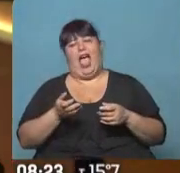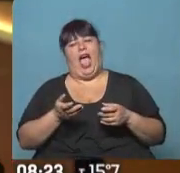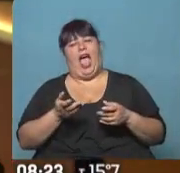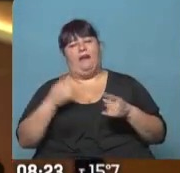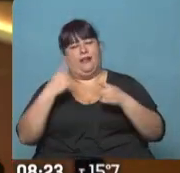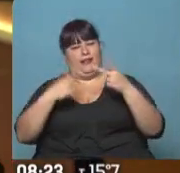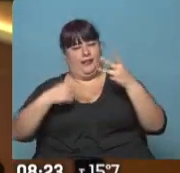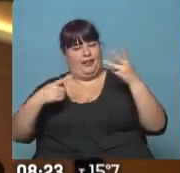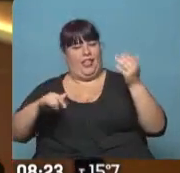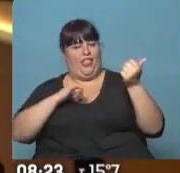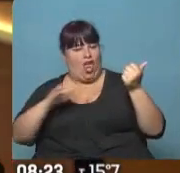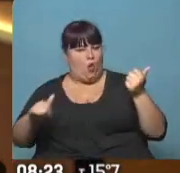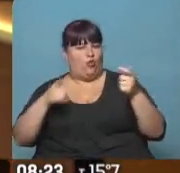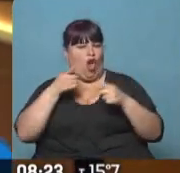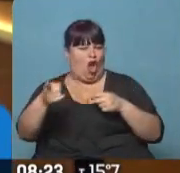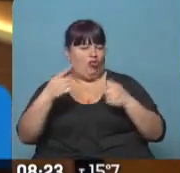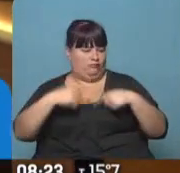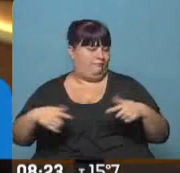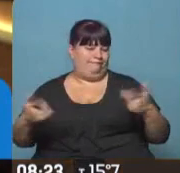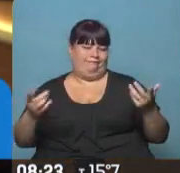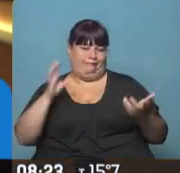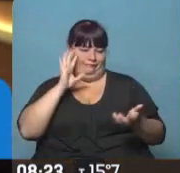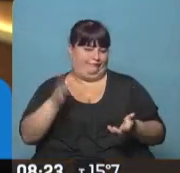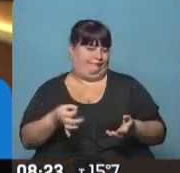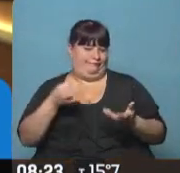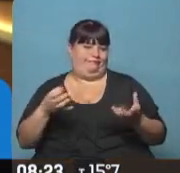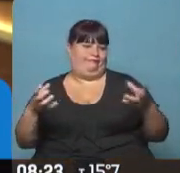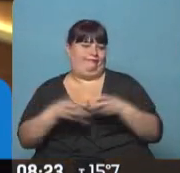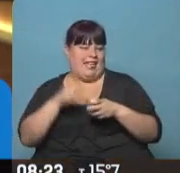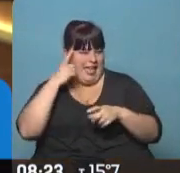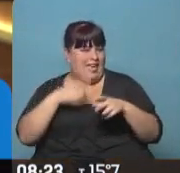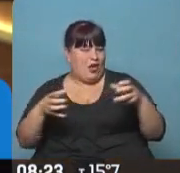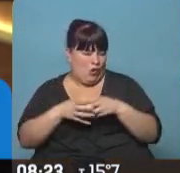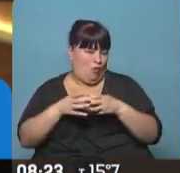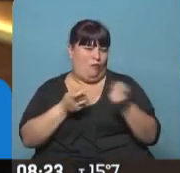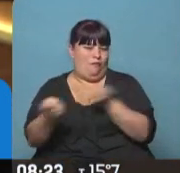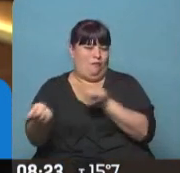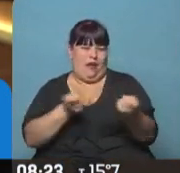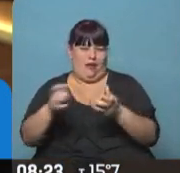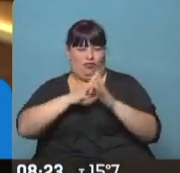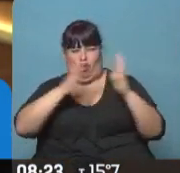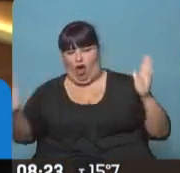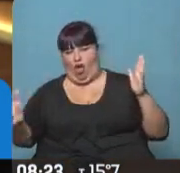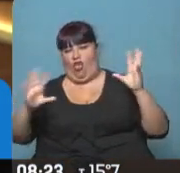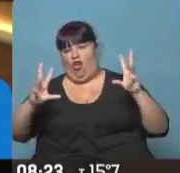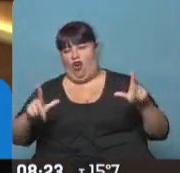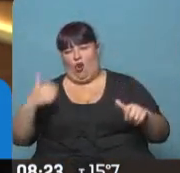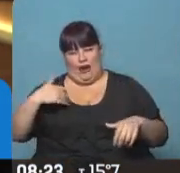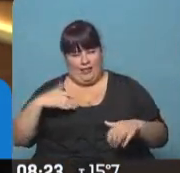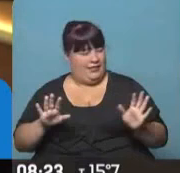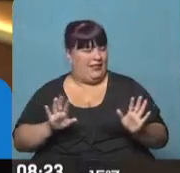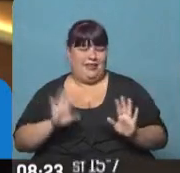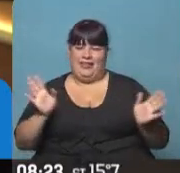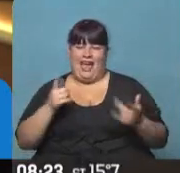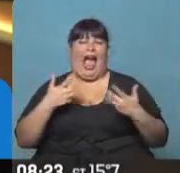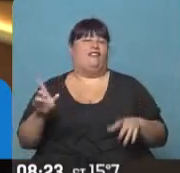hay una cantidad de denuncias y de causas y que es muy evidente que han formado parte de todo este proceso de saqueo del país. Esto no